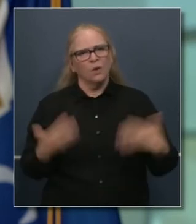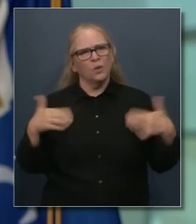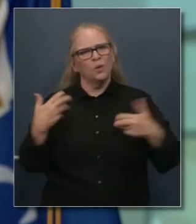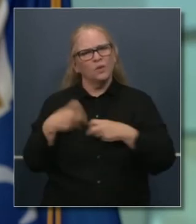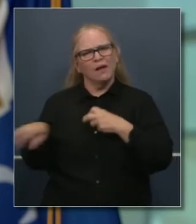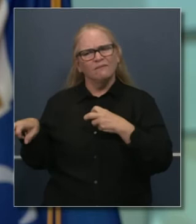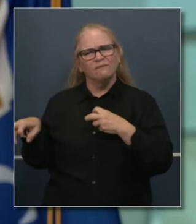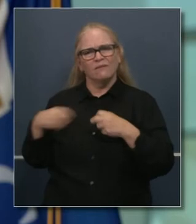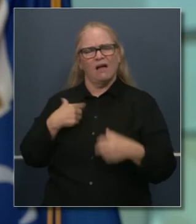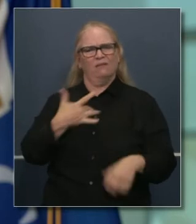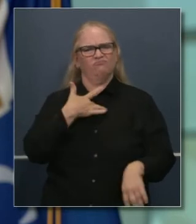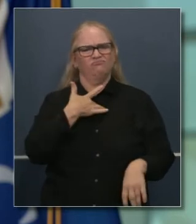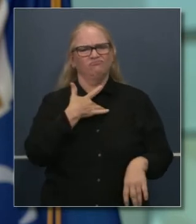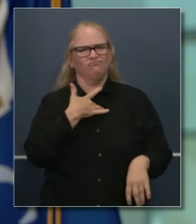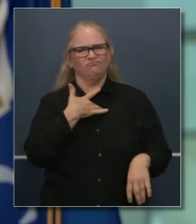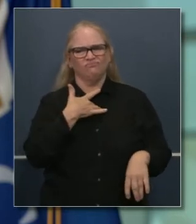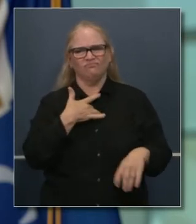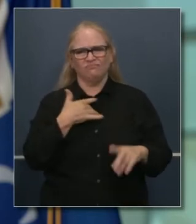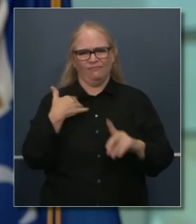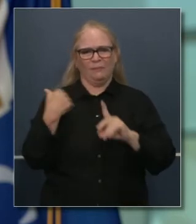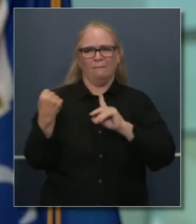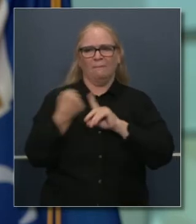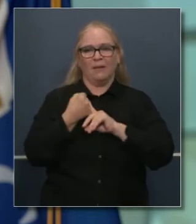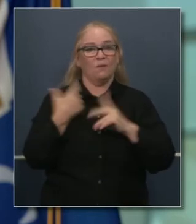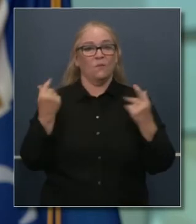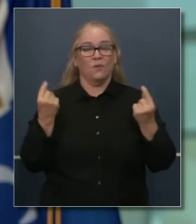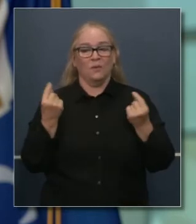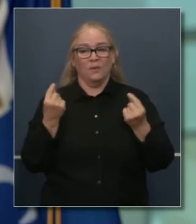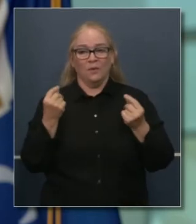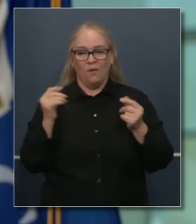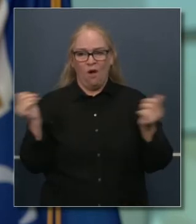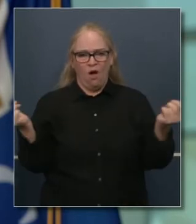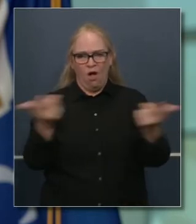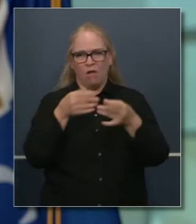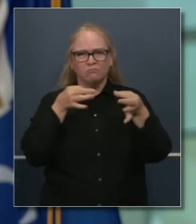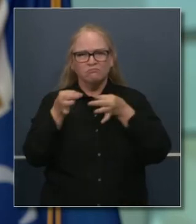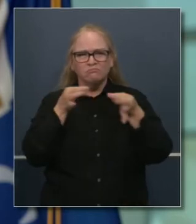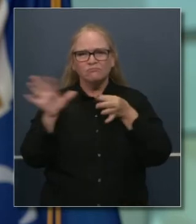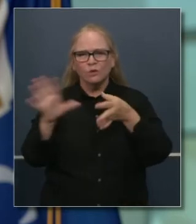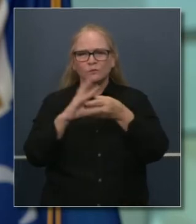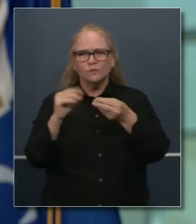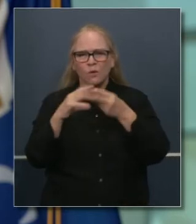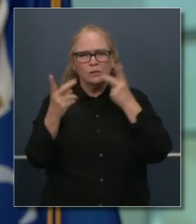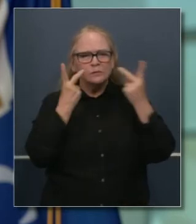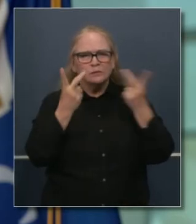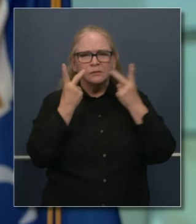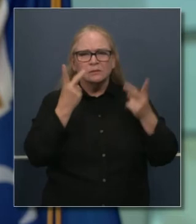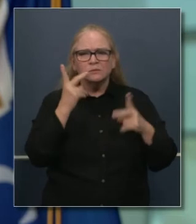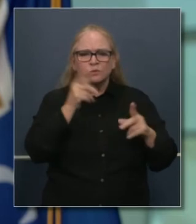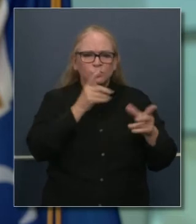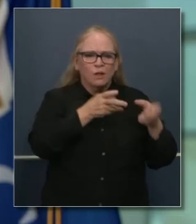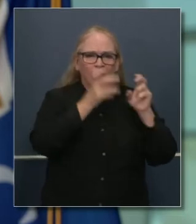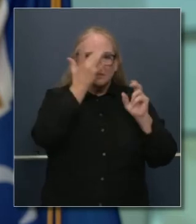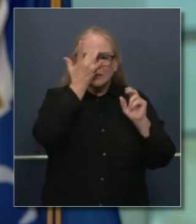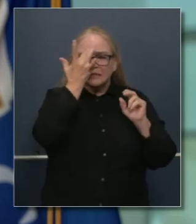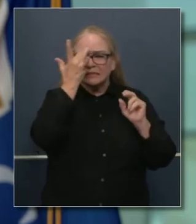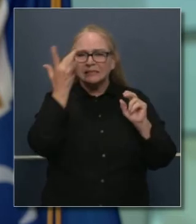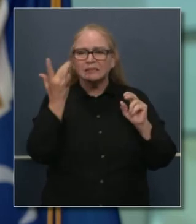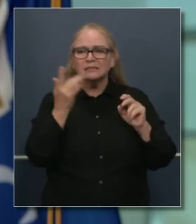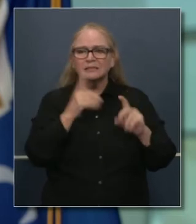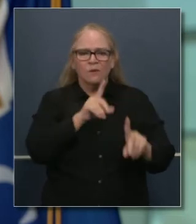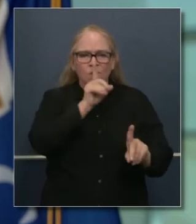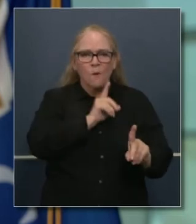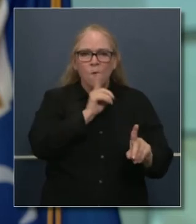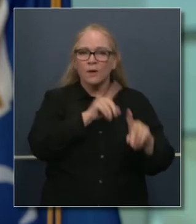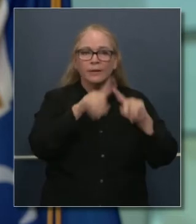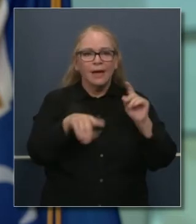y para mí lo más impactante fue el hecho de la soledad que describieron con seres queridos que se encuentran en una